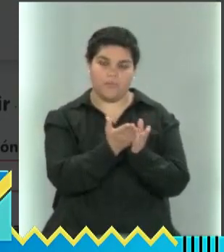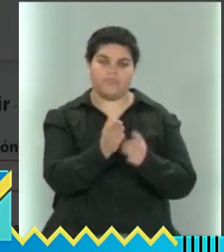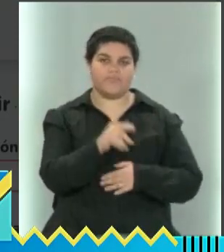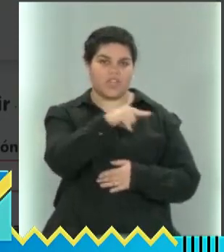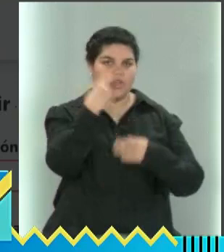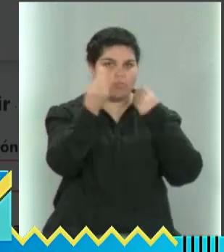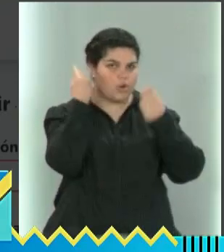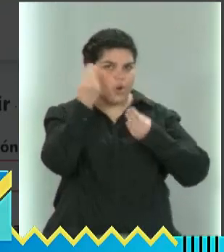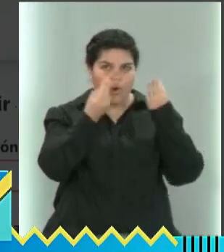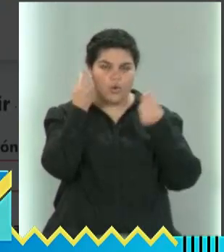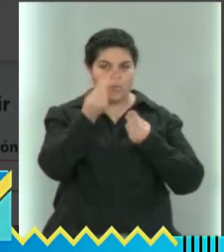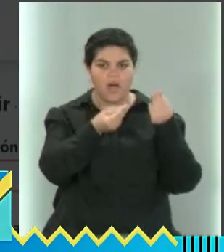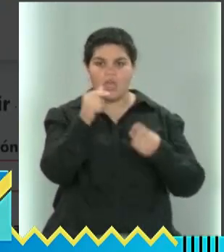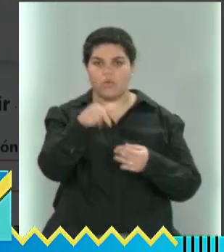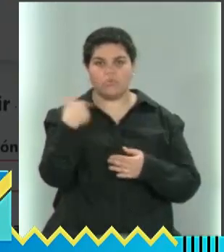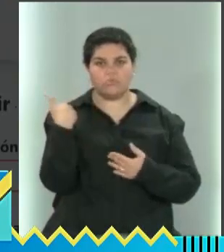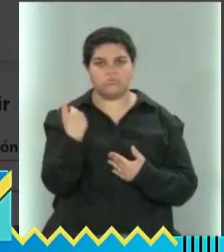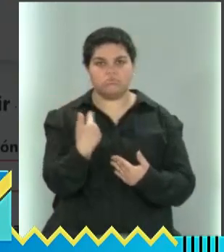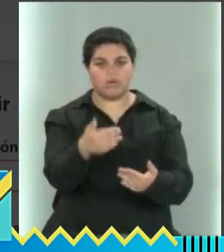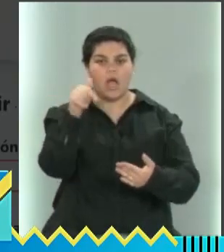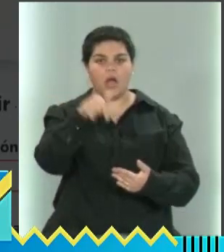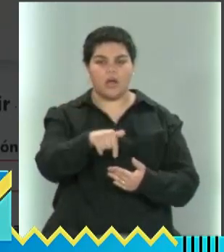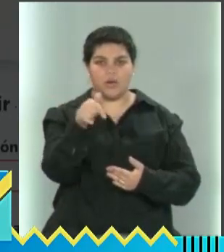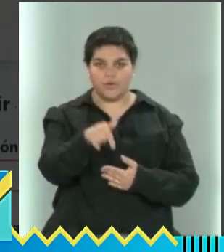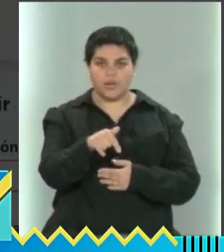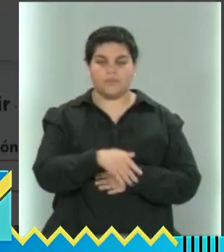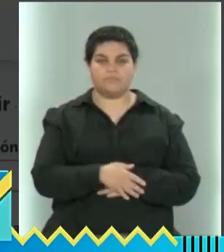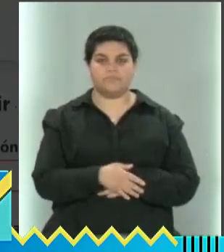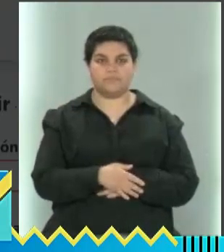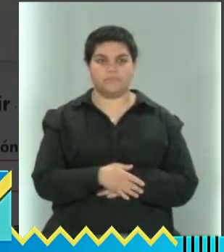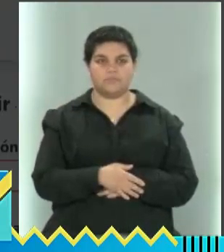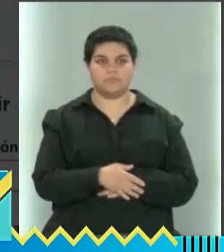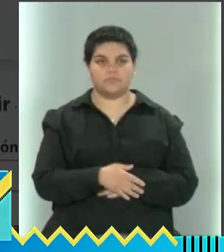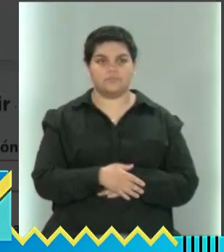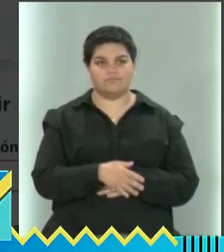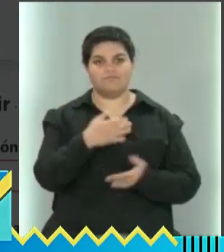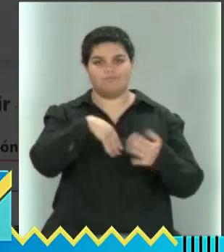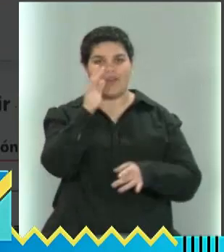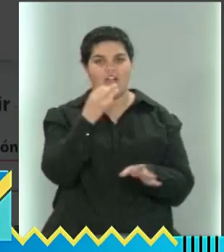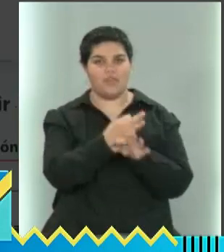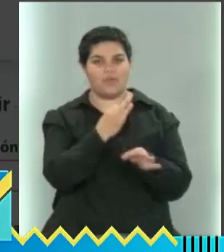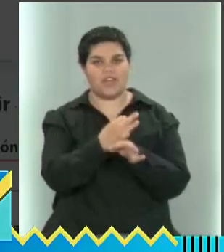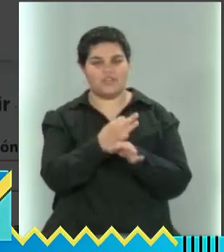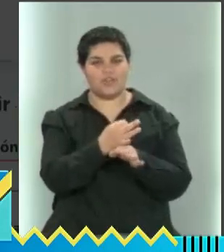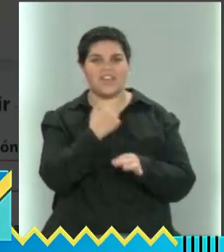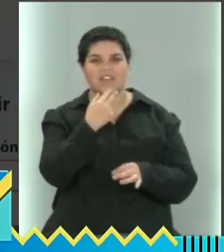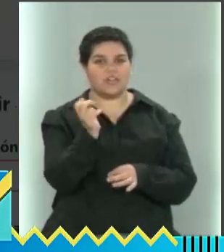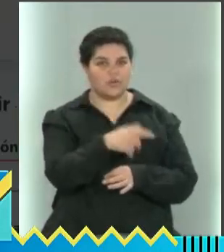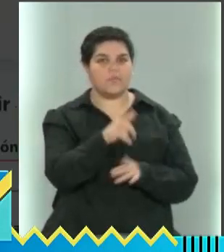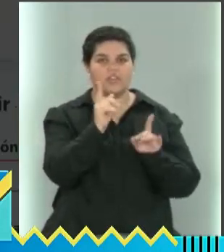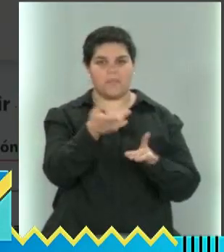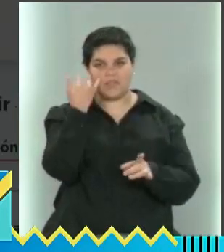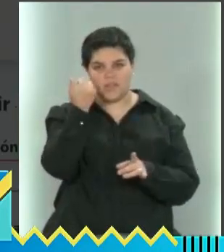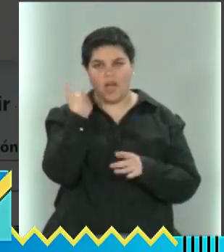preocupado por la situación justamente que está atravesando hoy, ¿sí? Bueno, especialmente la educación de sus hijos, pero ya lo hemos planteado en términos más